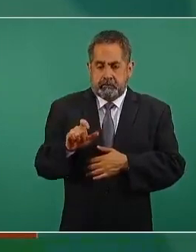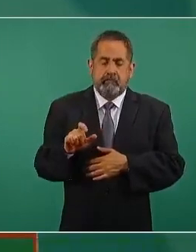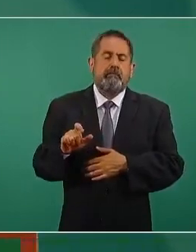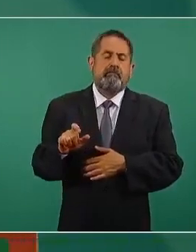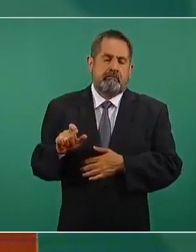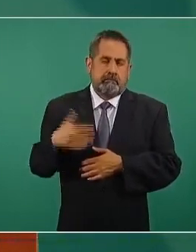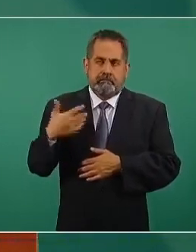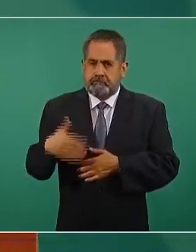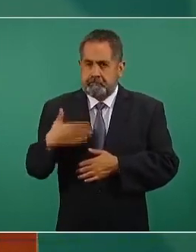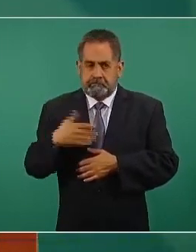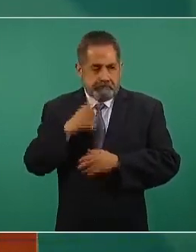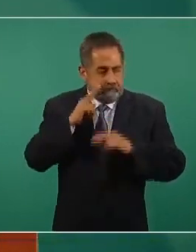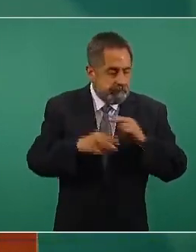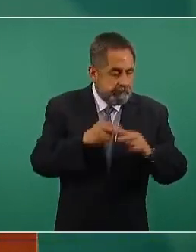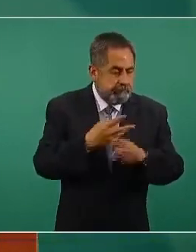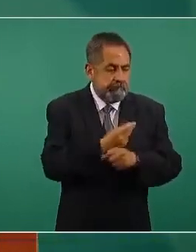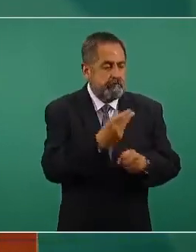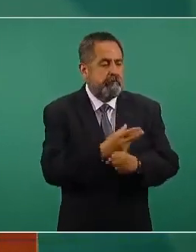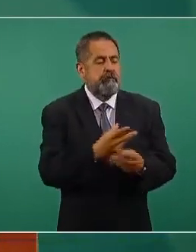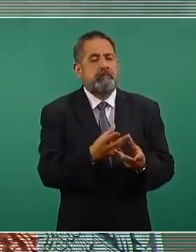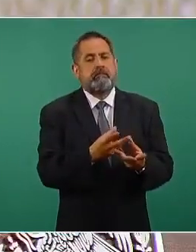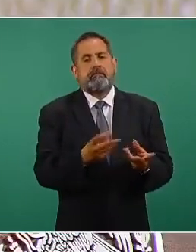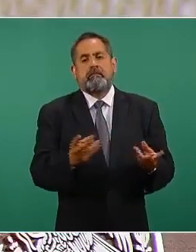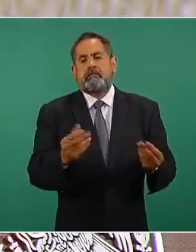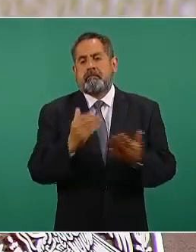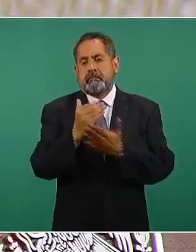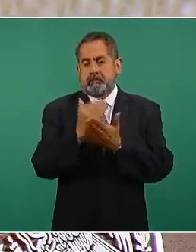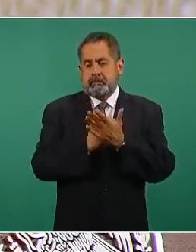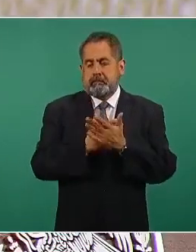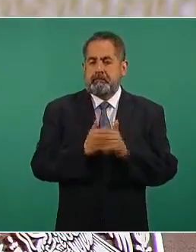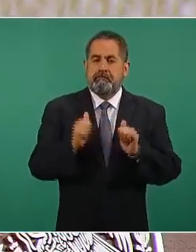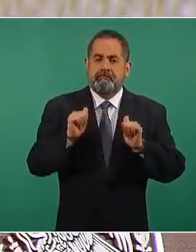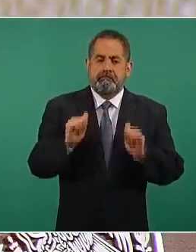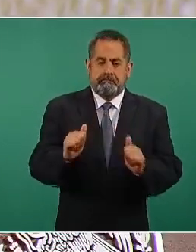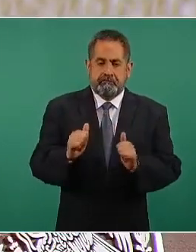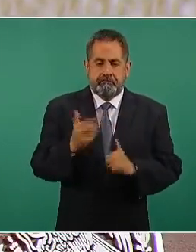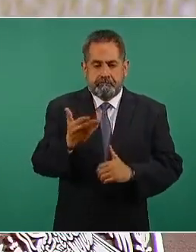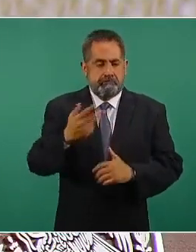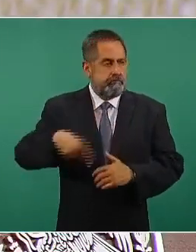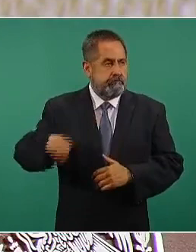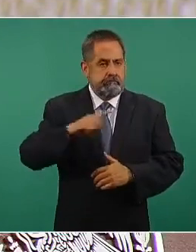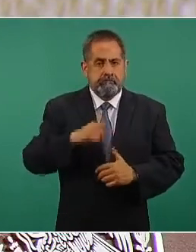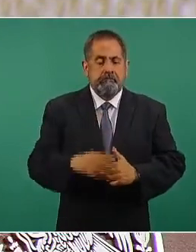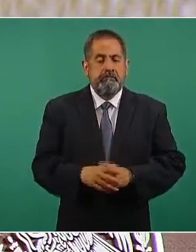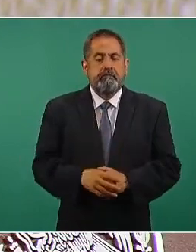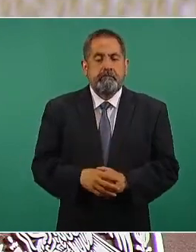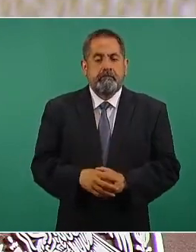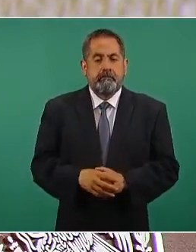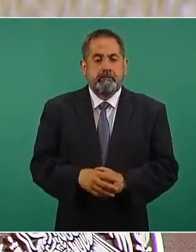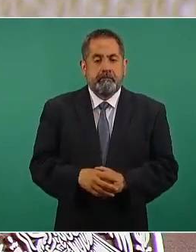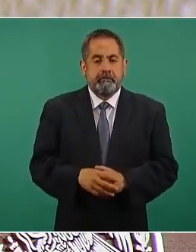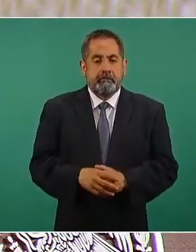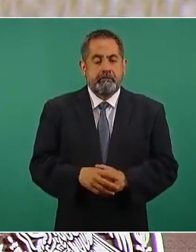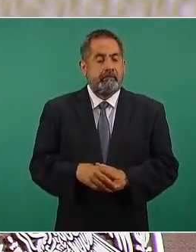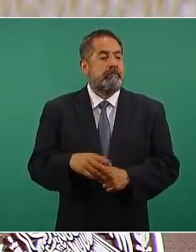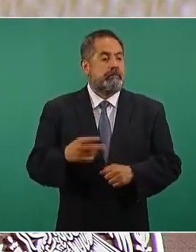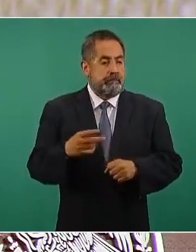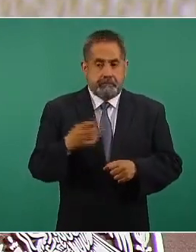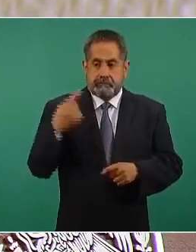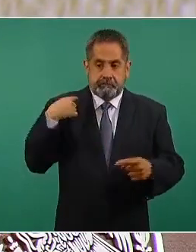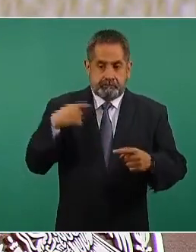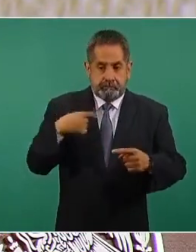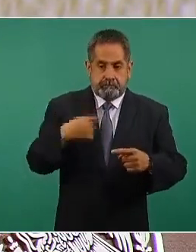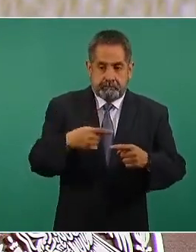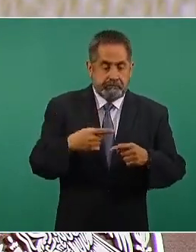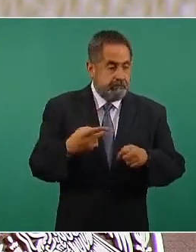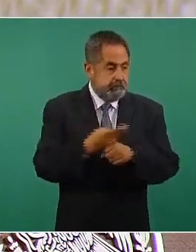a tiempo y de manera adecuada en beneficio de toda la gente. A lo largo de estos días de trabajo